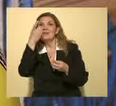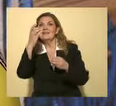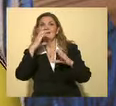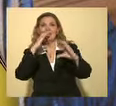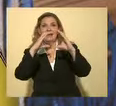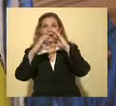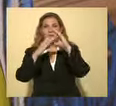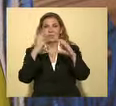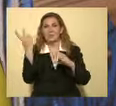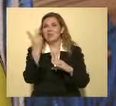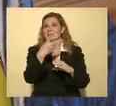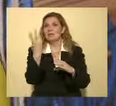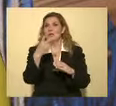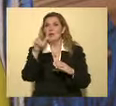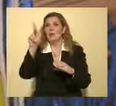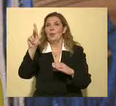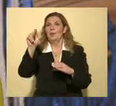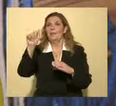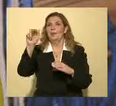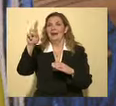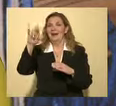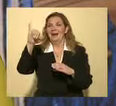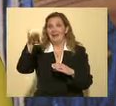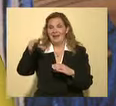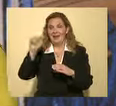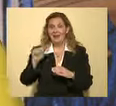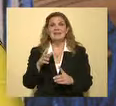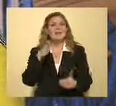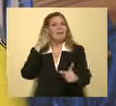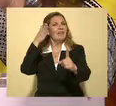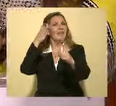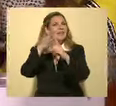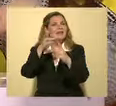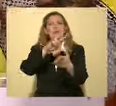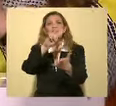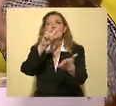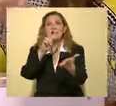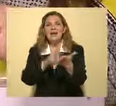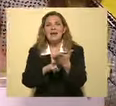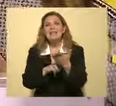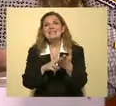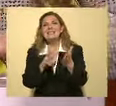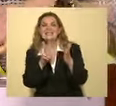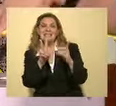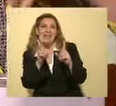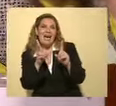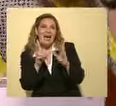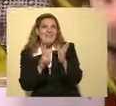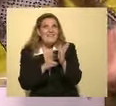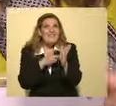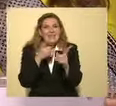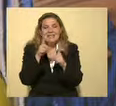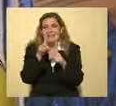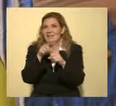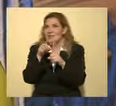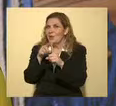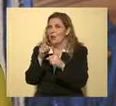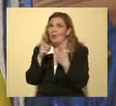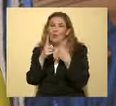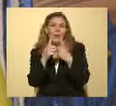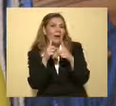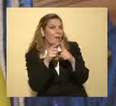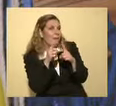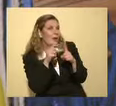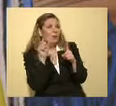comunicación de pareja es directo y real. Uh-huh. Entonces, lo disfrazamos entre bromitas y bromitas, ¿no?